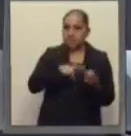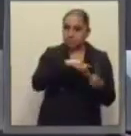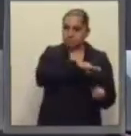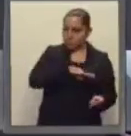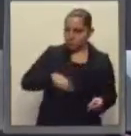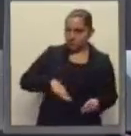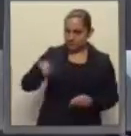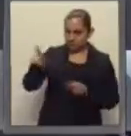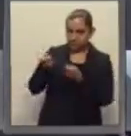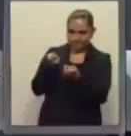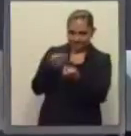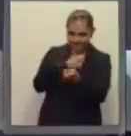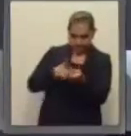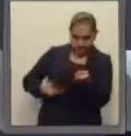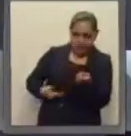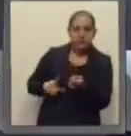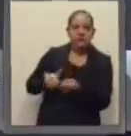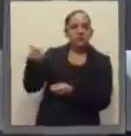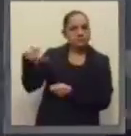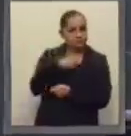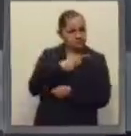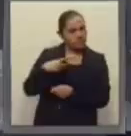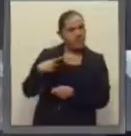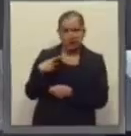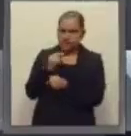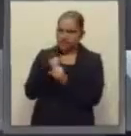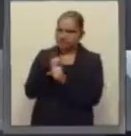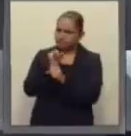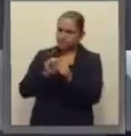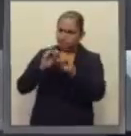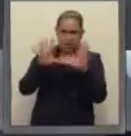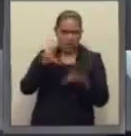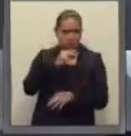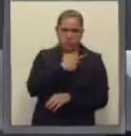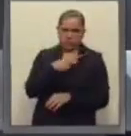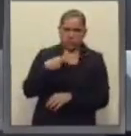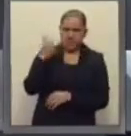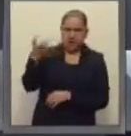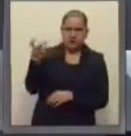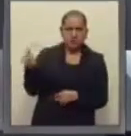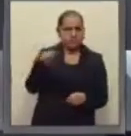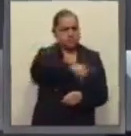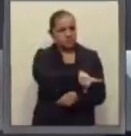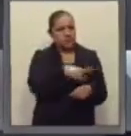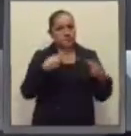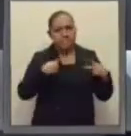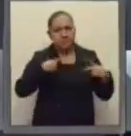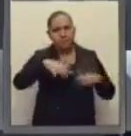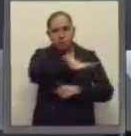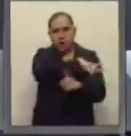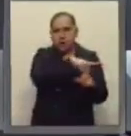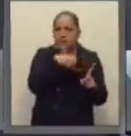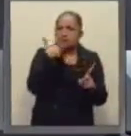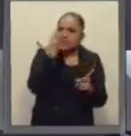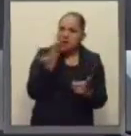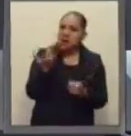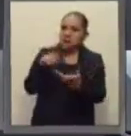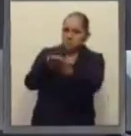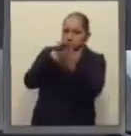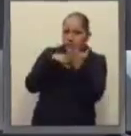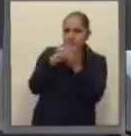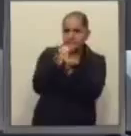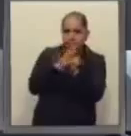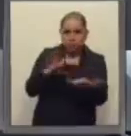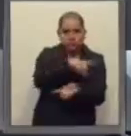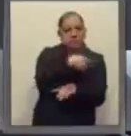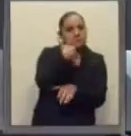que esclarezcan todo y se aplique la justicia. No puede ser posible que para las y los ciudadanos que exigen rendición de cuentas y exigen participar